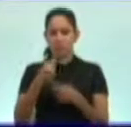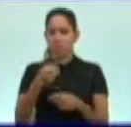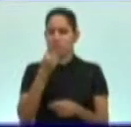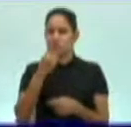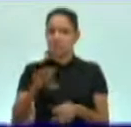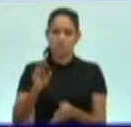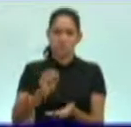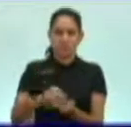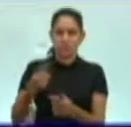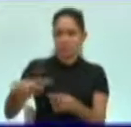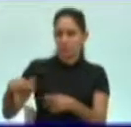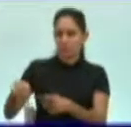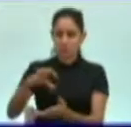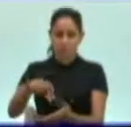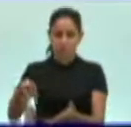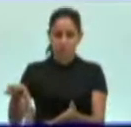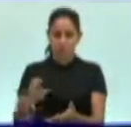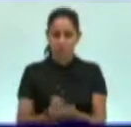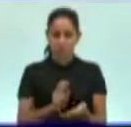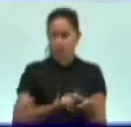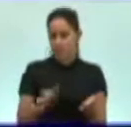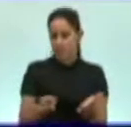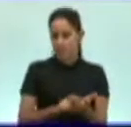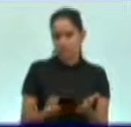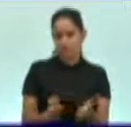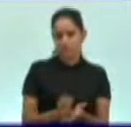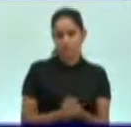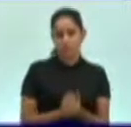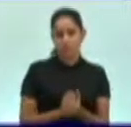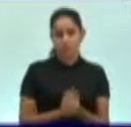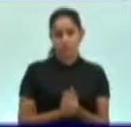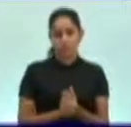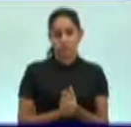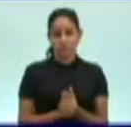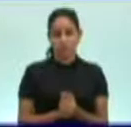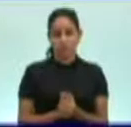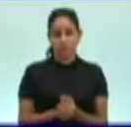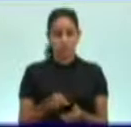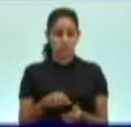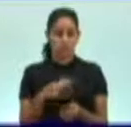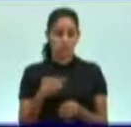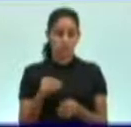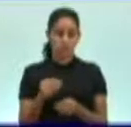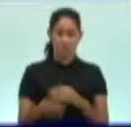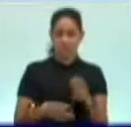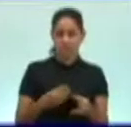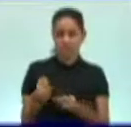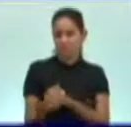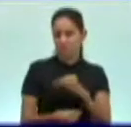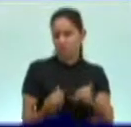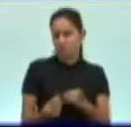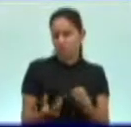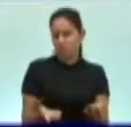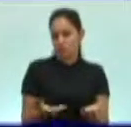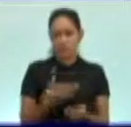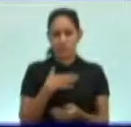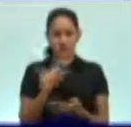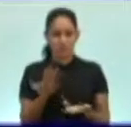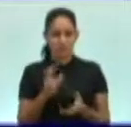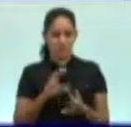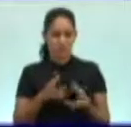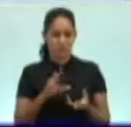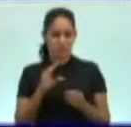solo cuando los mensajes contribuyan a fomentar y desarrollar en las